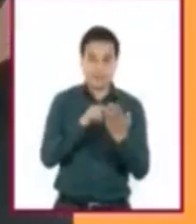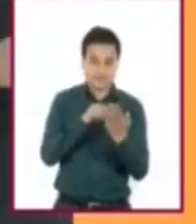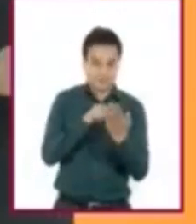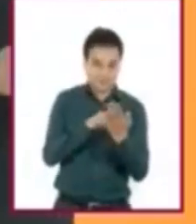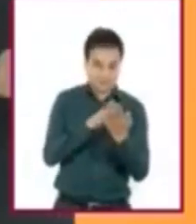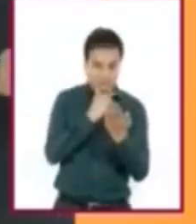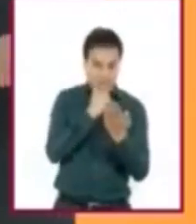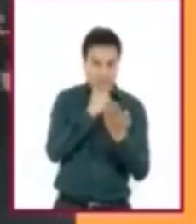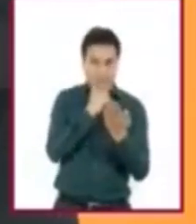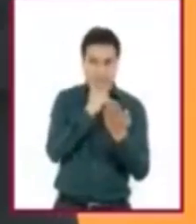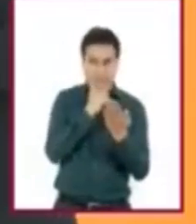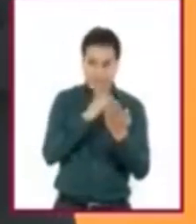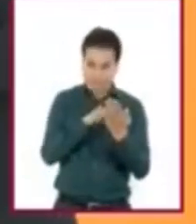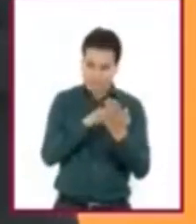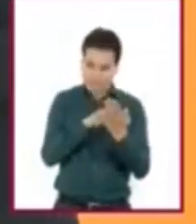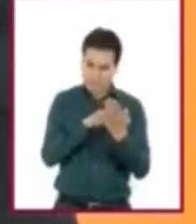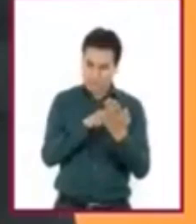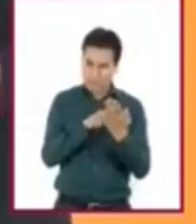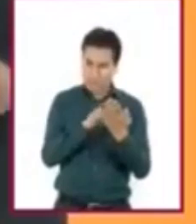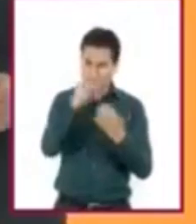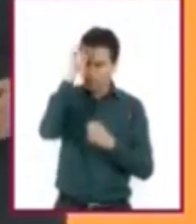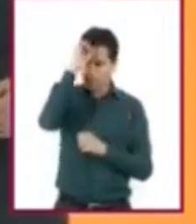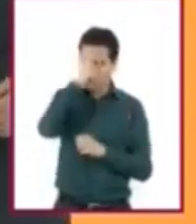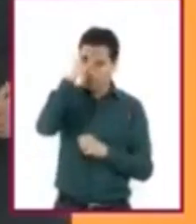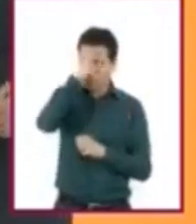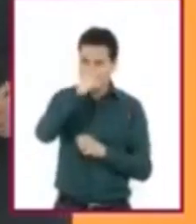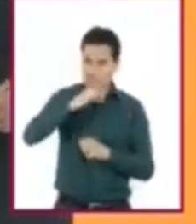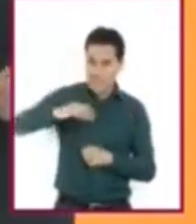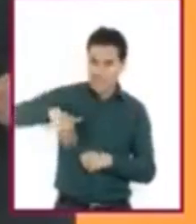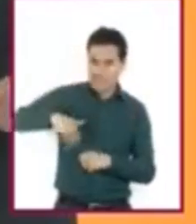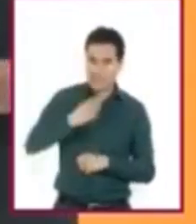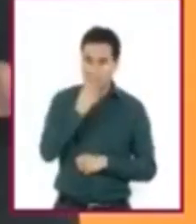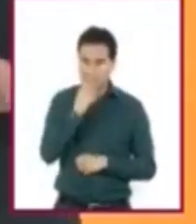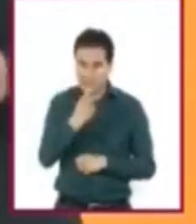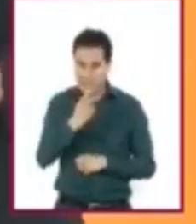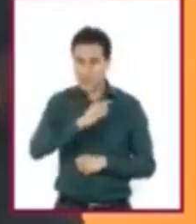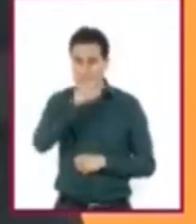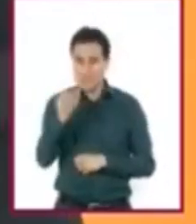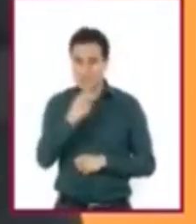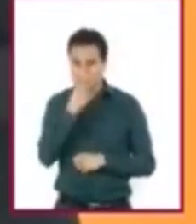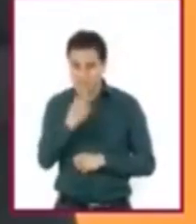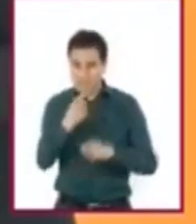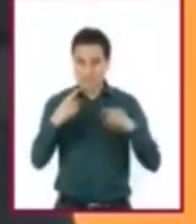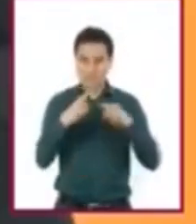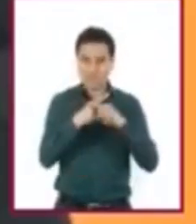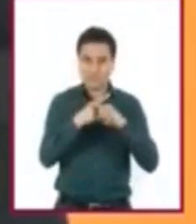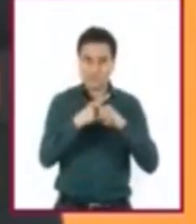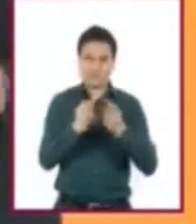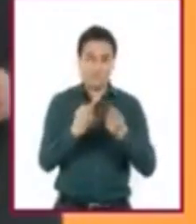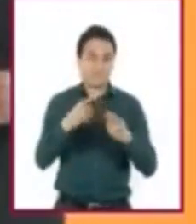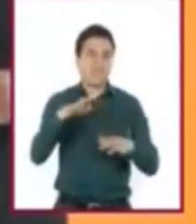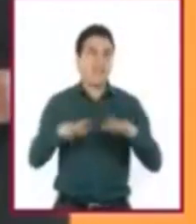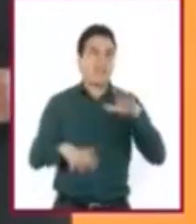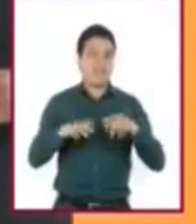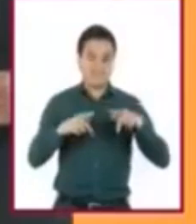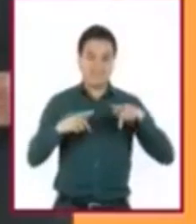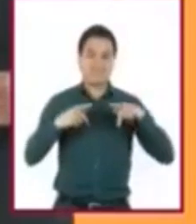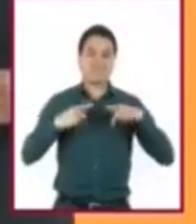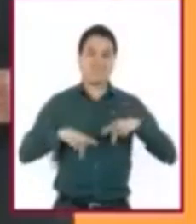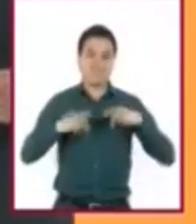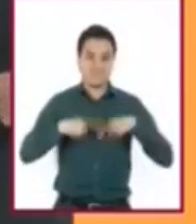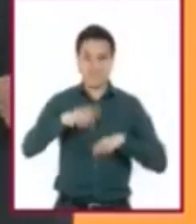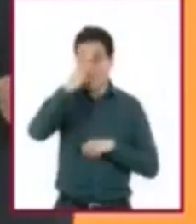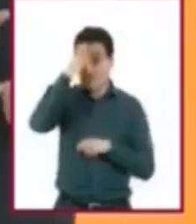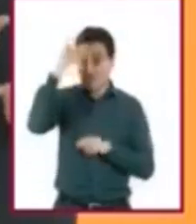completo una postura de la otra. Y es que en ocasiones las fuentes tienen un interés detrás, lo cual significa que sus